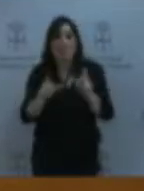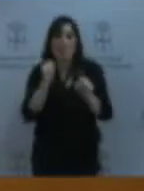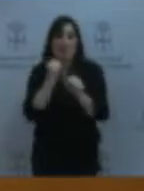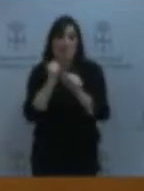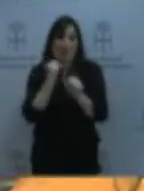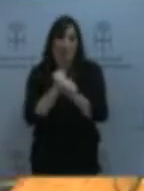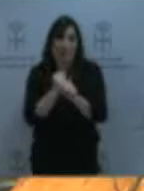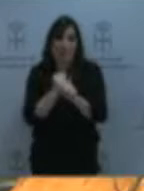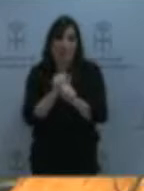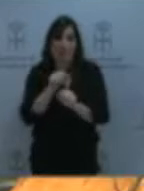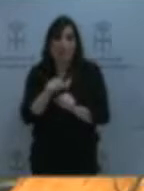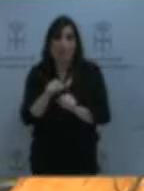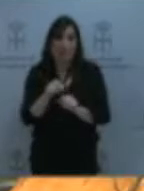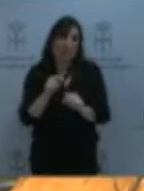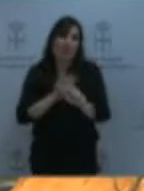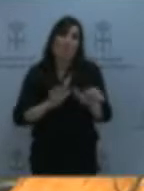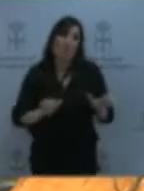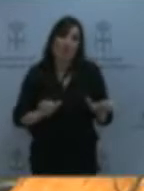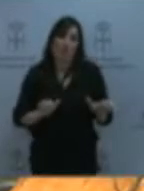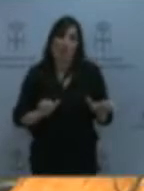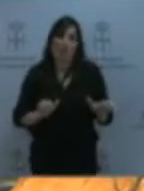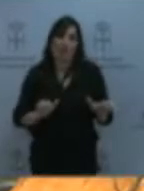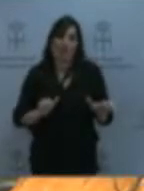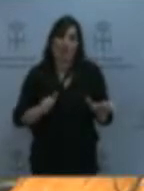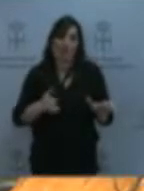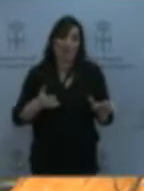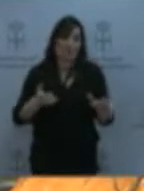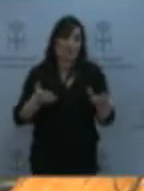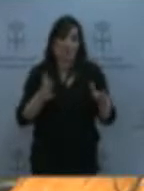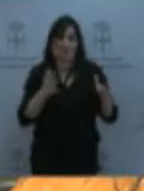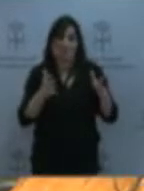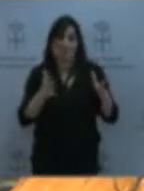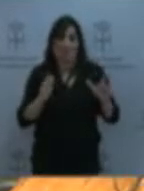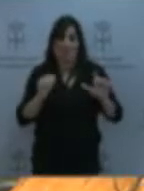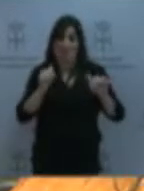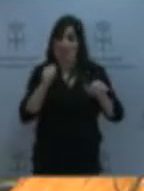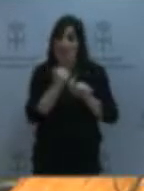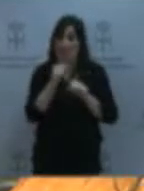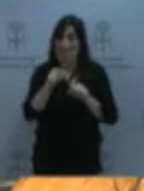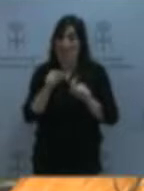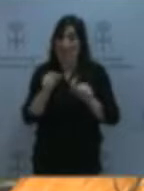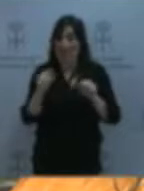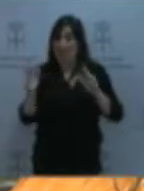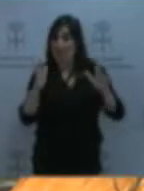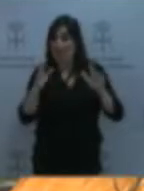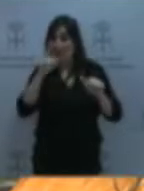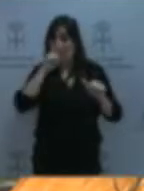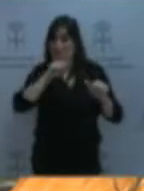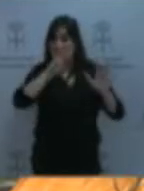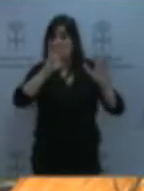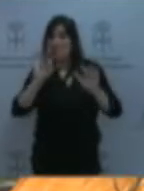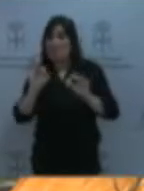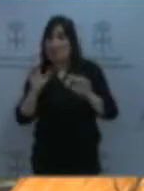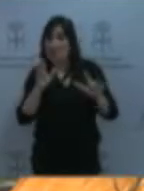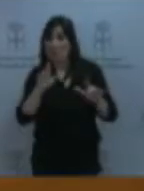pues entramos en la década de los 80 sin que hubiera posibilidad de renovación, porque se suprimieron mediante